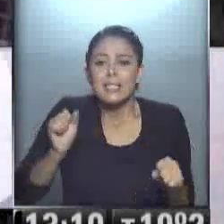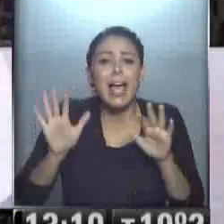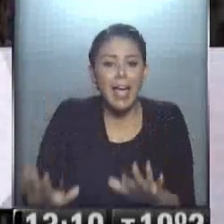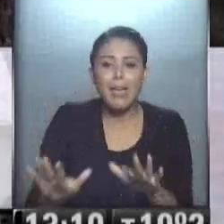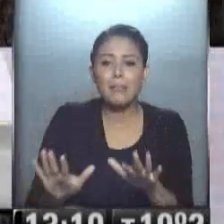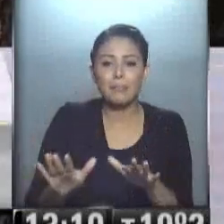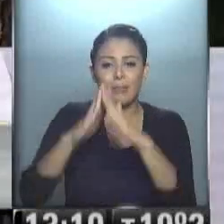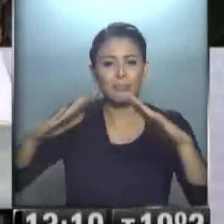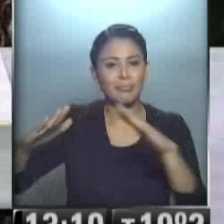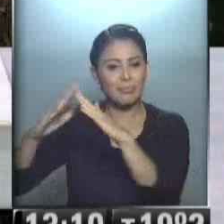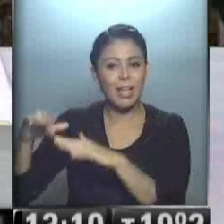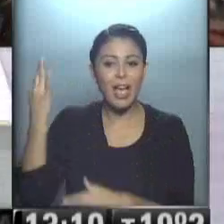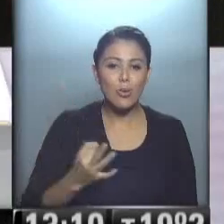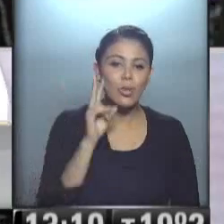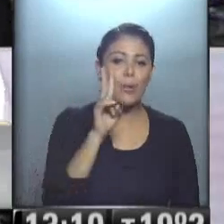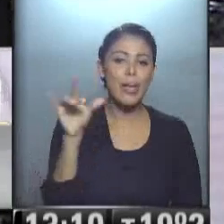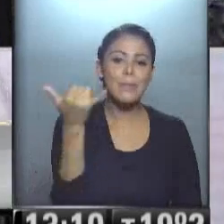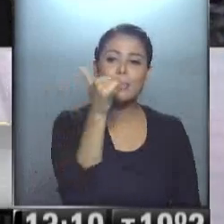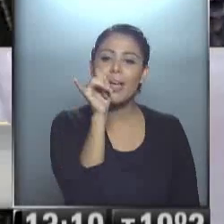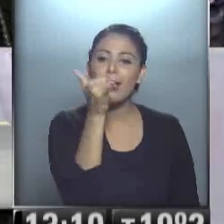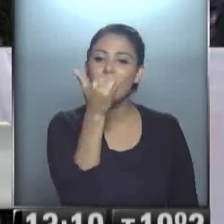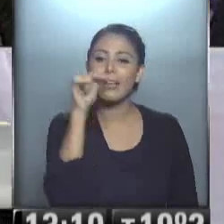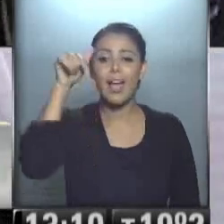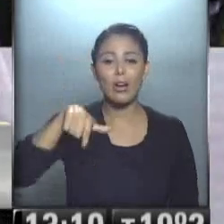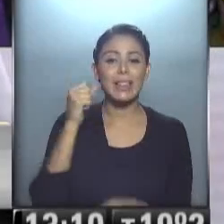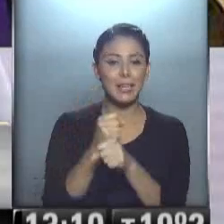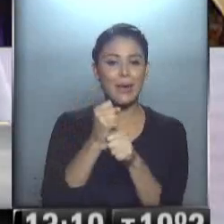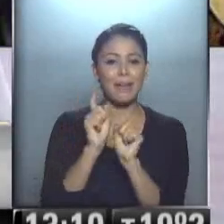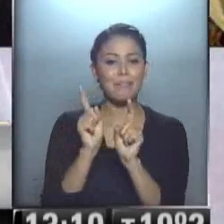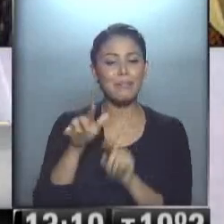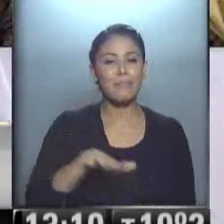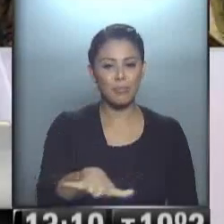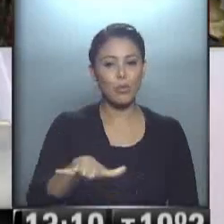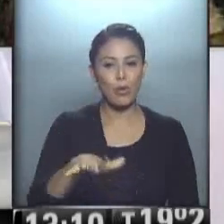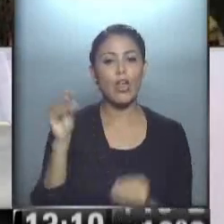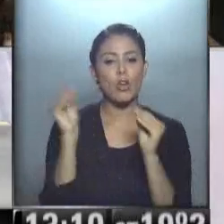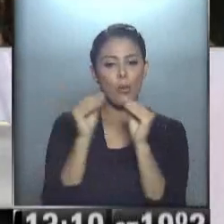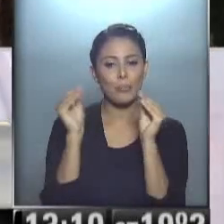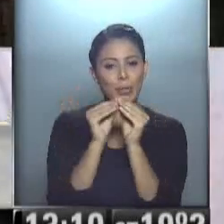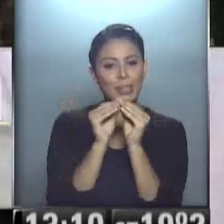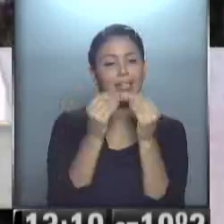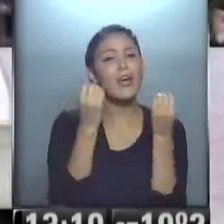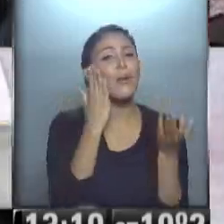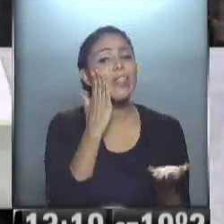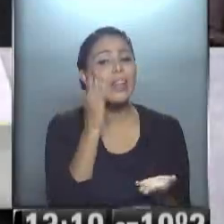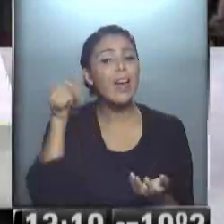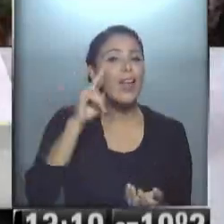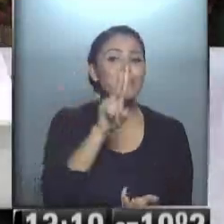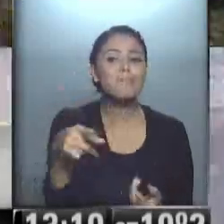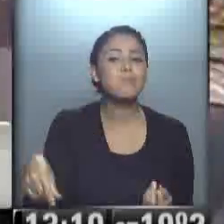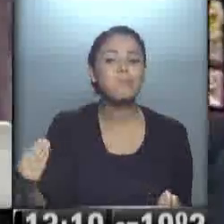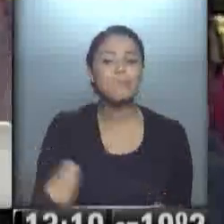acampando desde estas horas. Ahí estamos viendo las imágenes porque está trabajando allí mismo Silvia Fernández. Silvia, ¿cómo va? Buenas tardes. ¿Qué se ve por